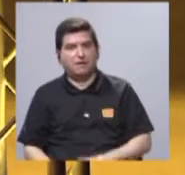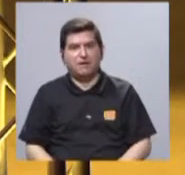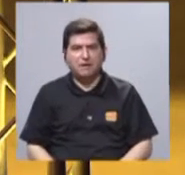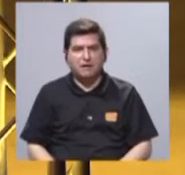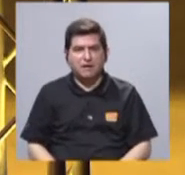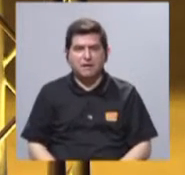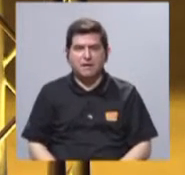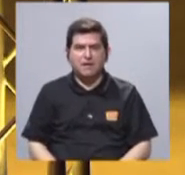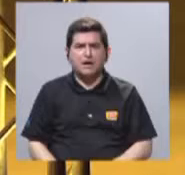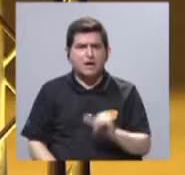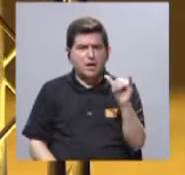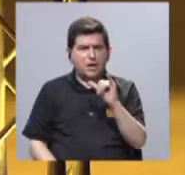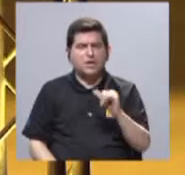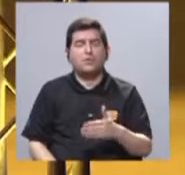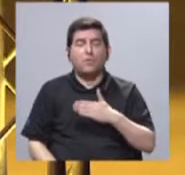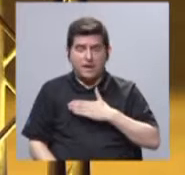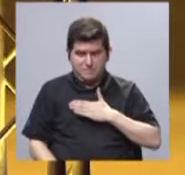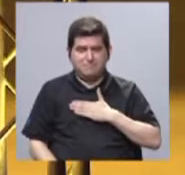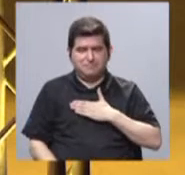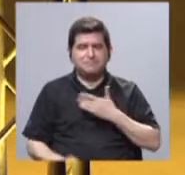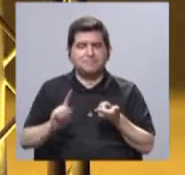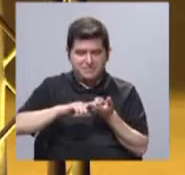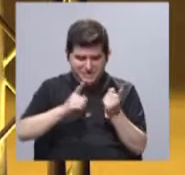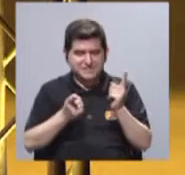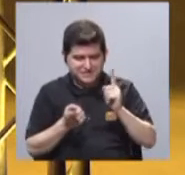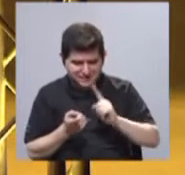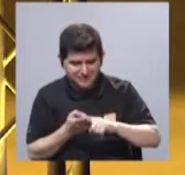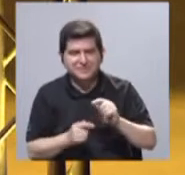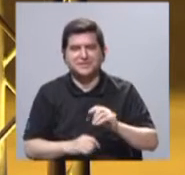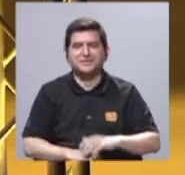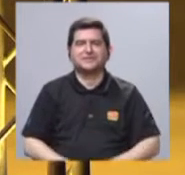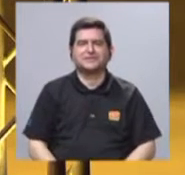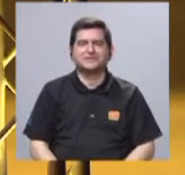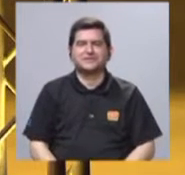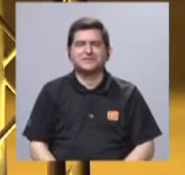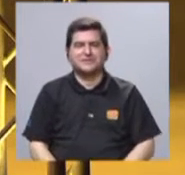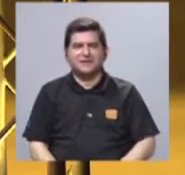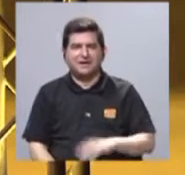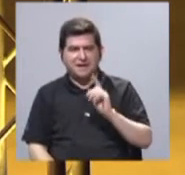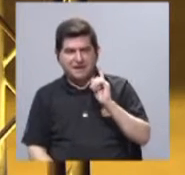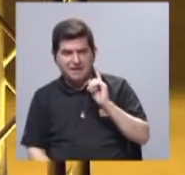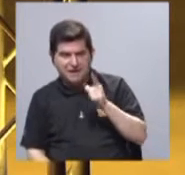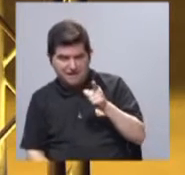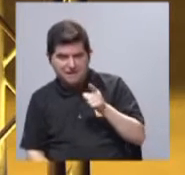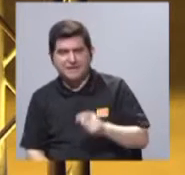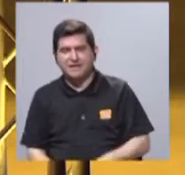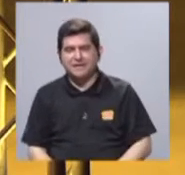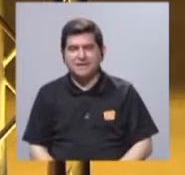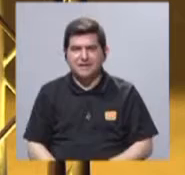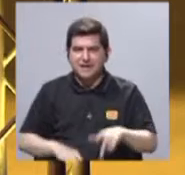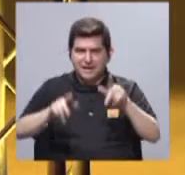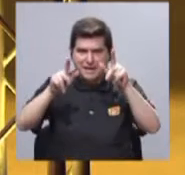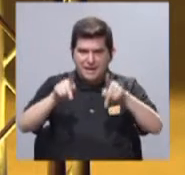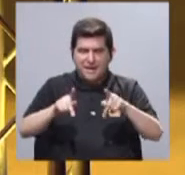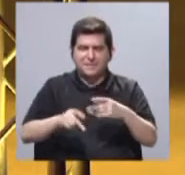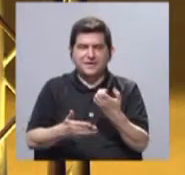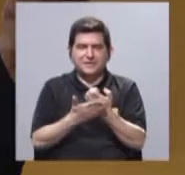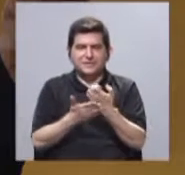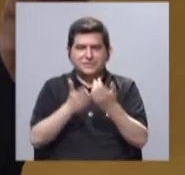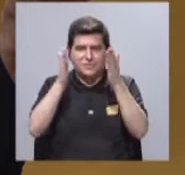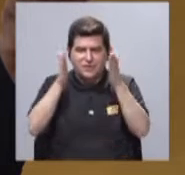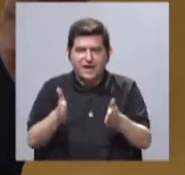algunos de los cuales también son amigos nuestros de qué es él el